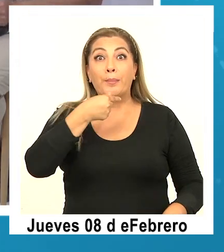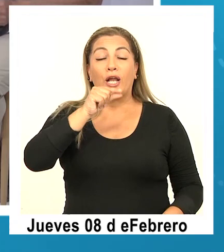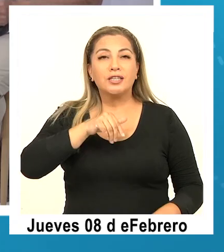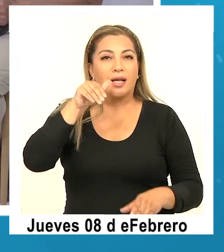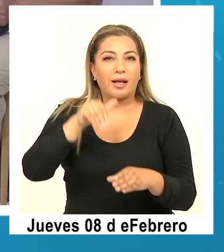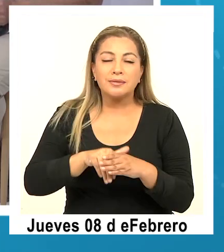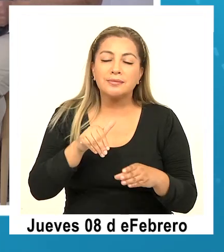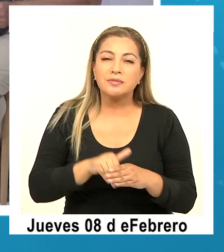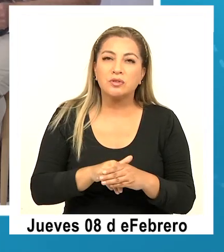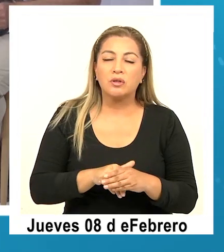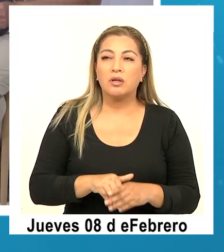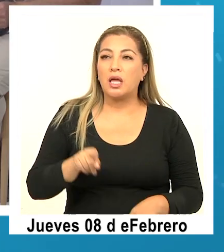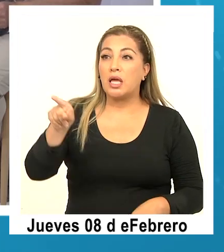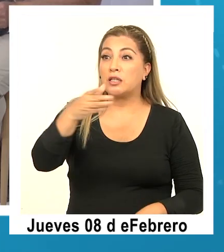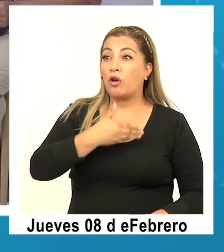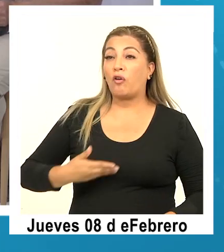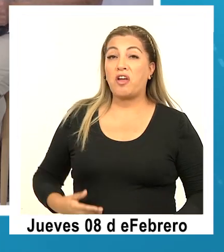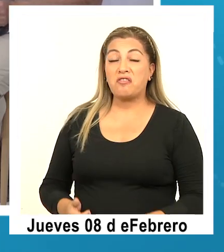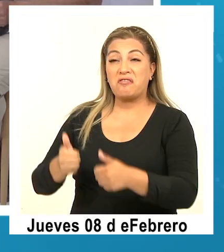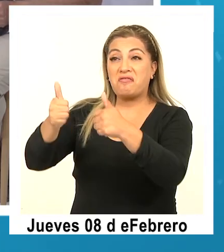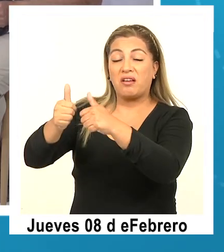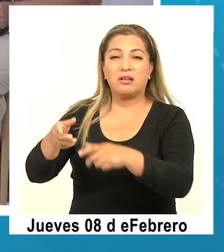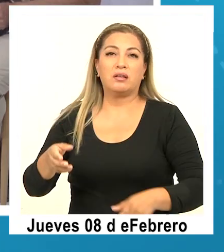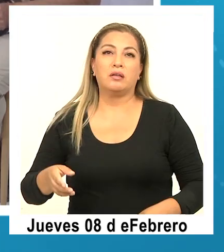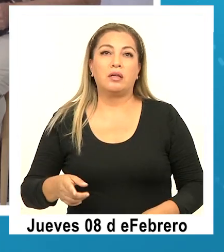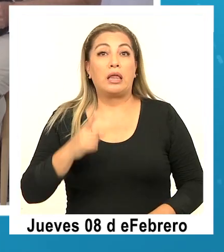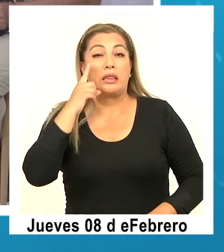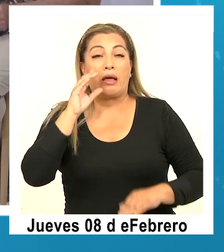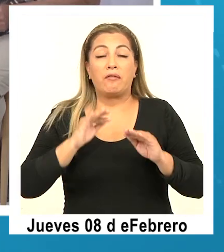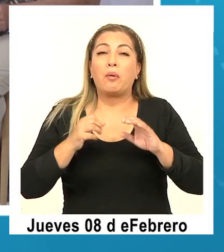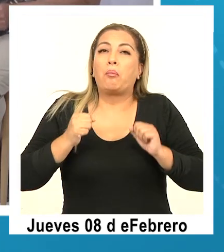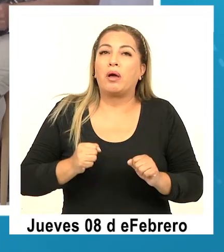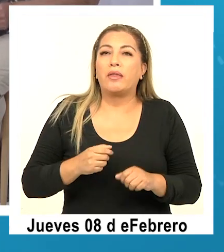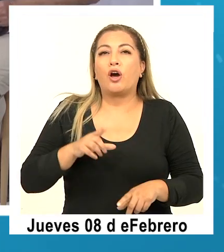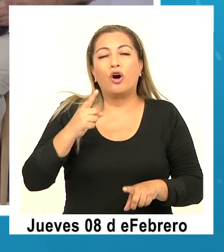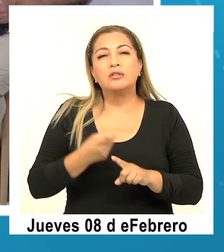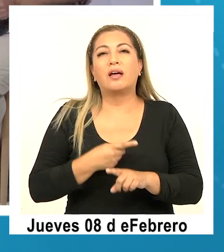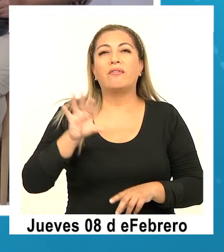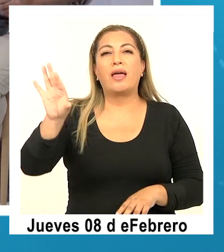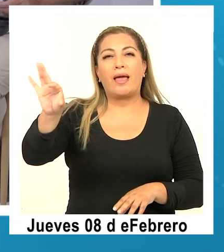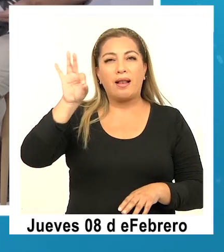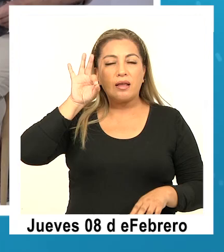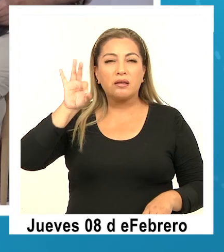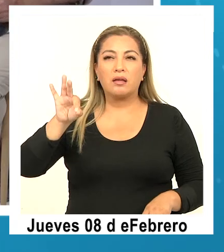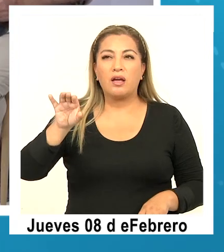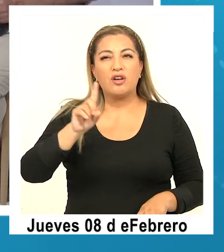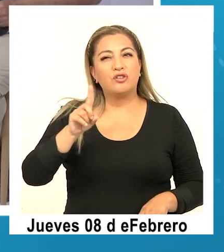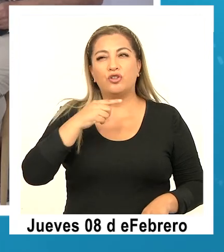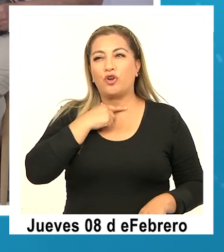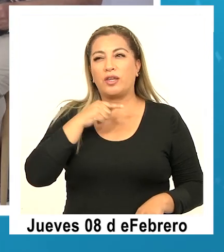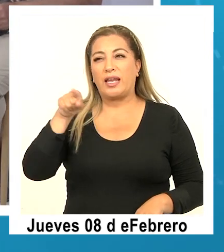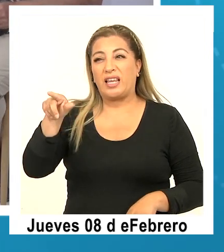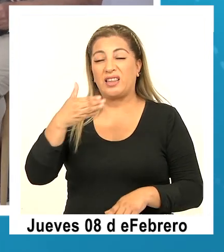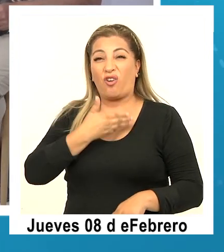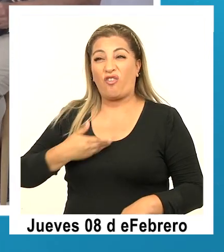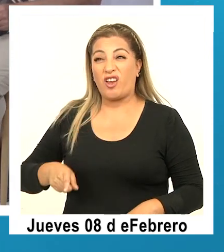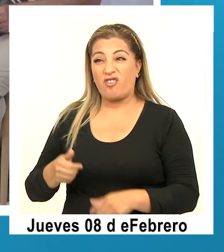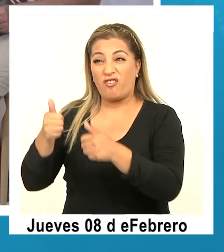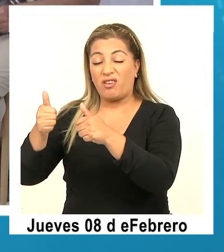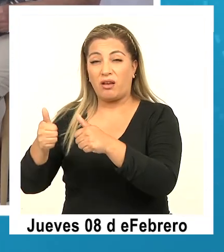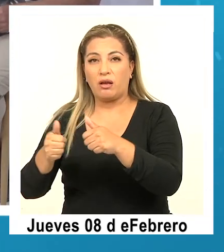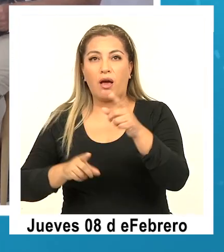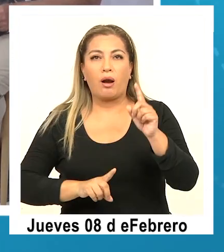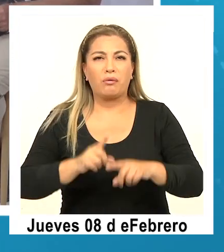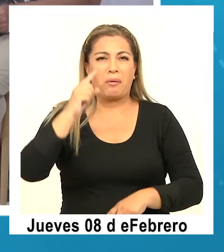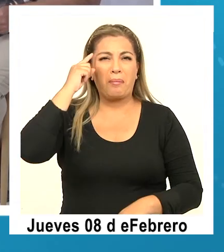próximas, si le va bien a este gobierno, bueno, eventualmente se podría, ¿cierto?, reelegir, por lo tanto no nos conviene que le vaya bien a este gobierno. Y así se